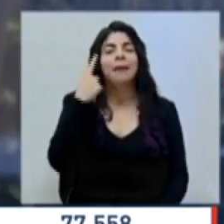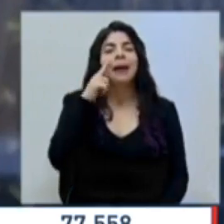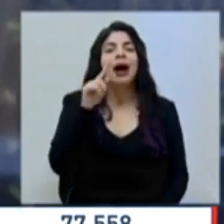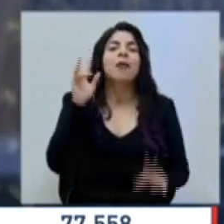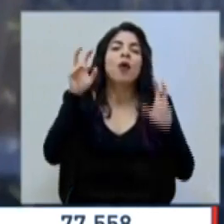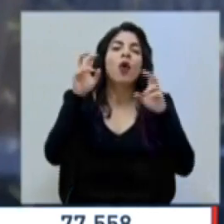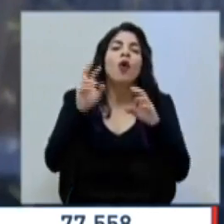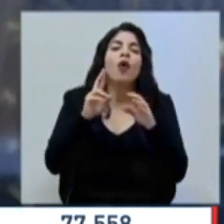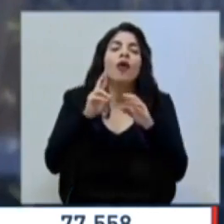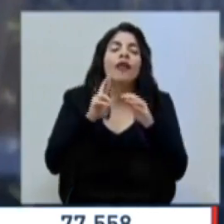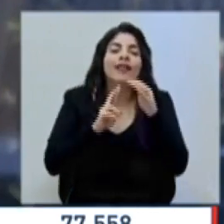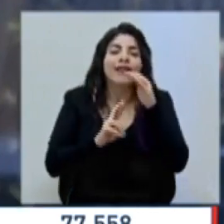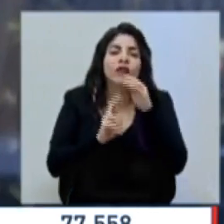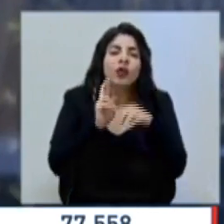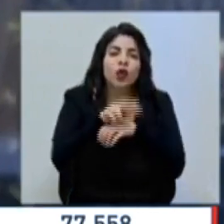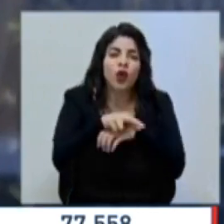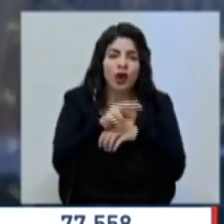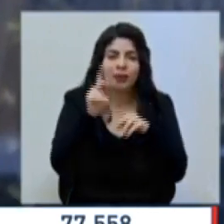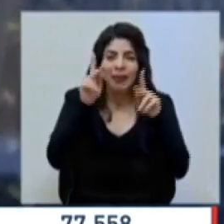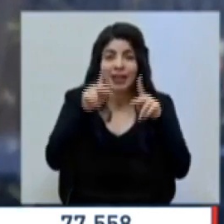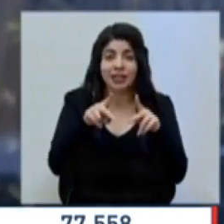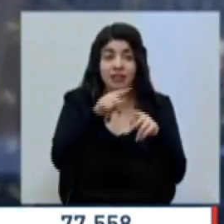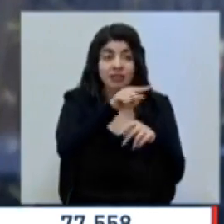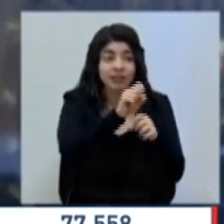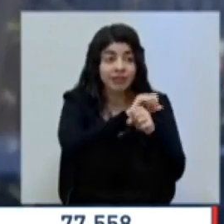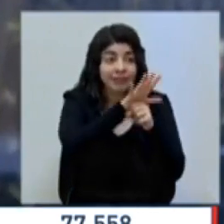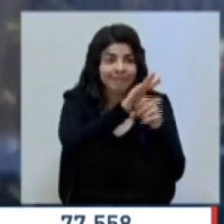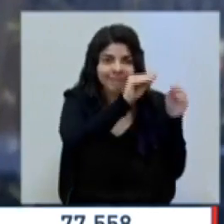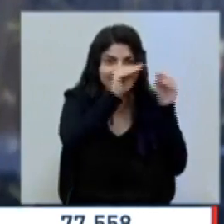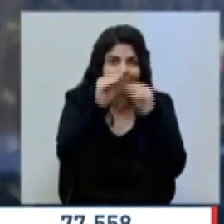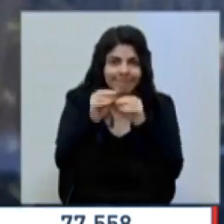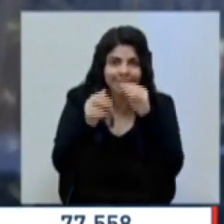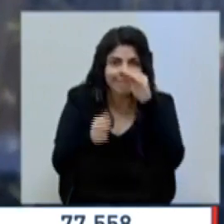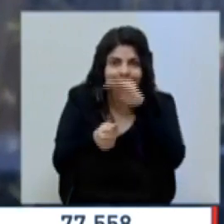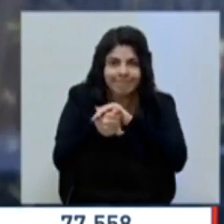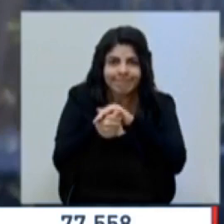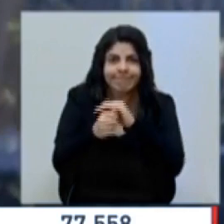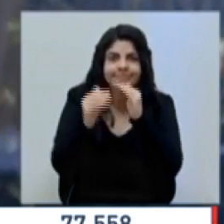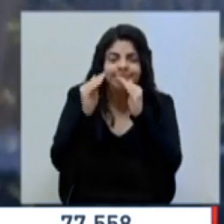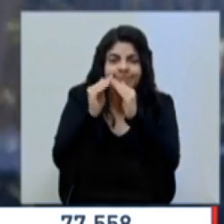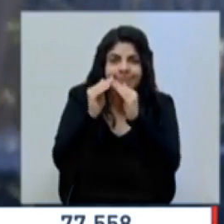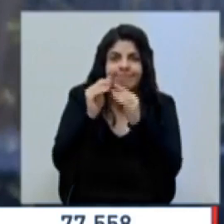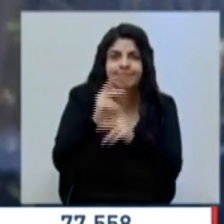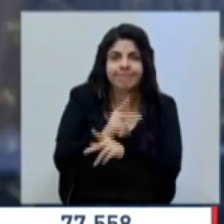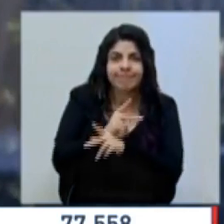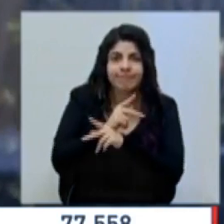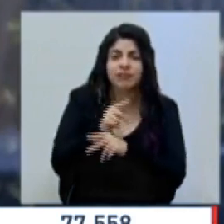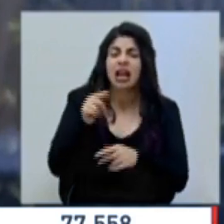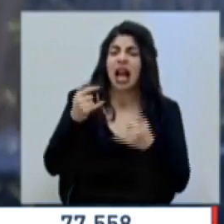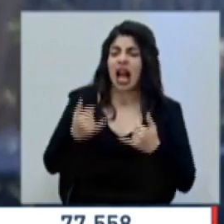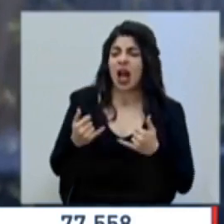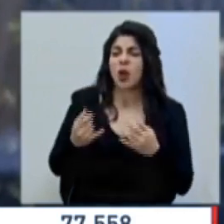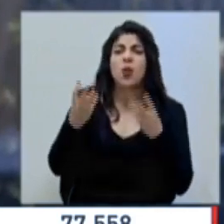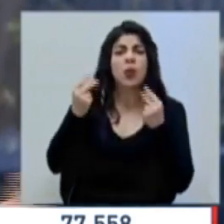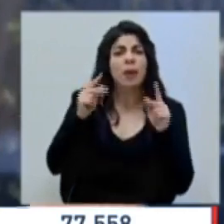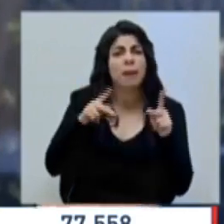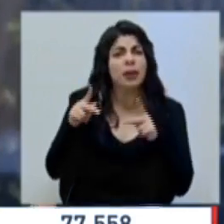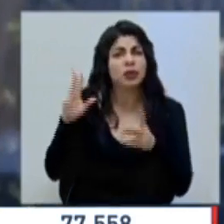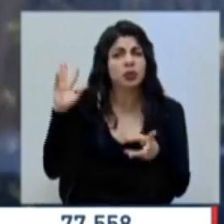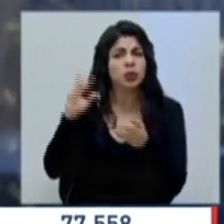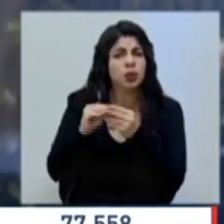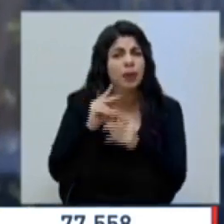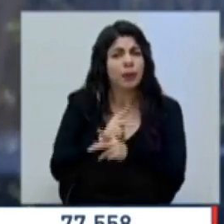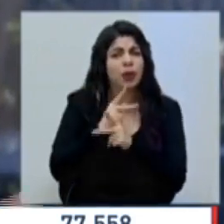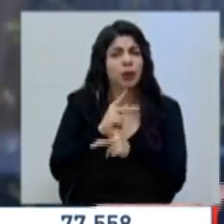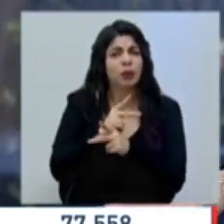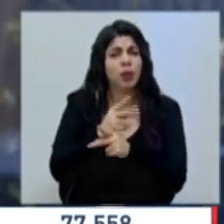refugiar a personas afectadas por COVID en distintas comunidades. ¿Cuál es el número de personas hasta el momento protegidas y en cuántos